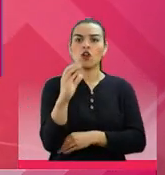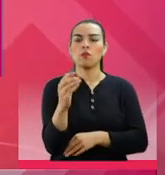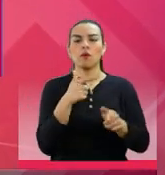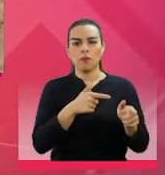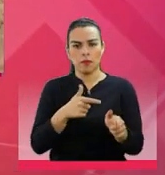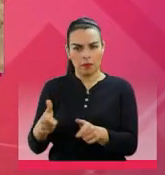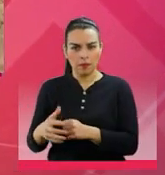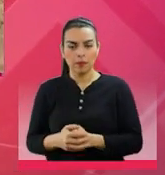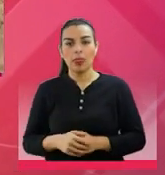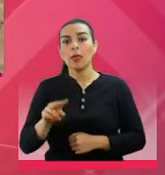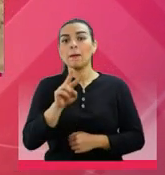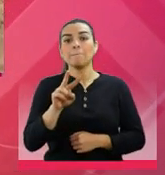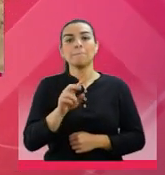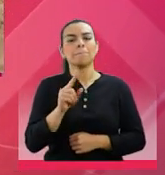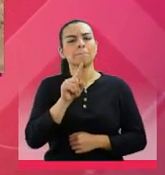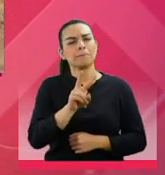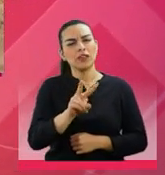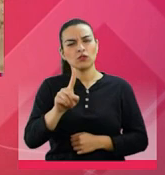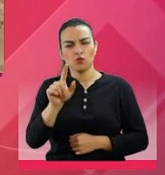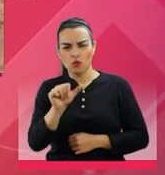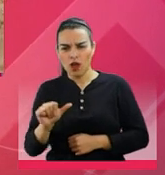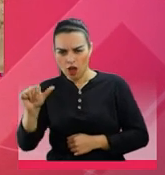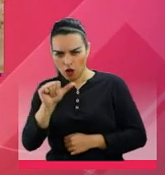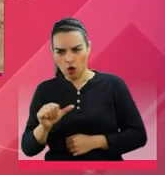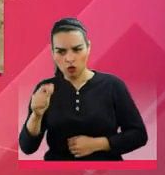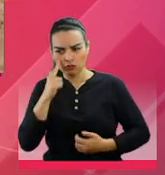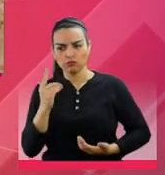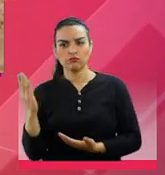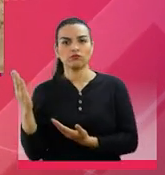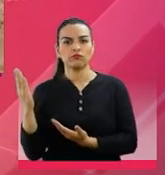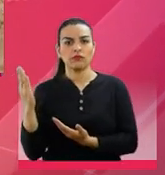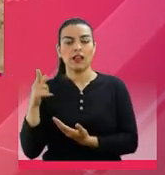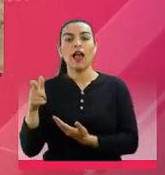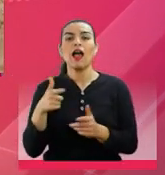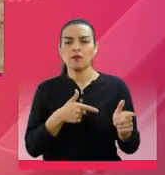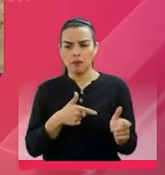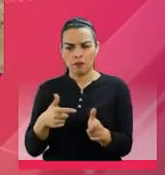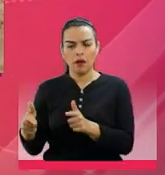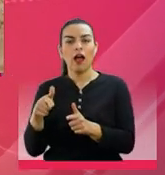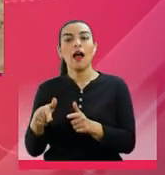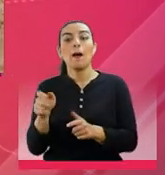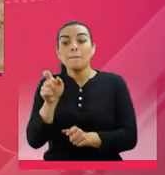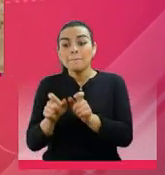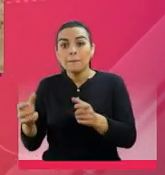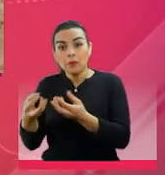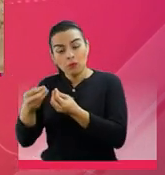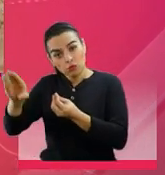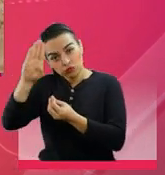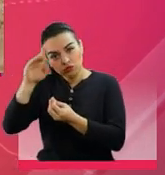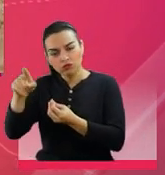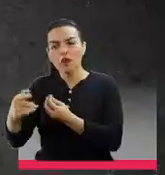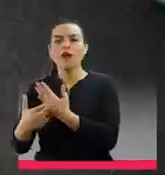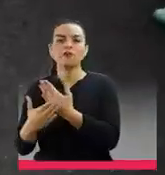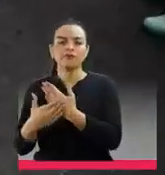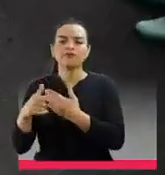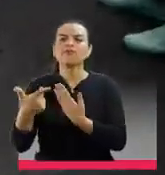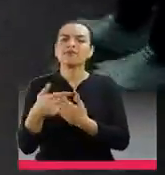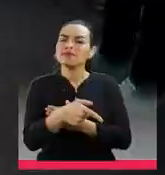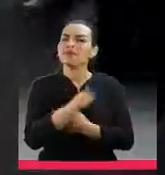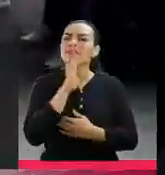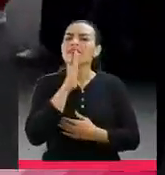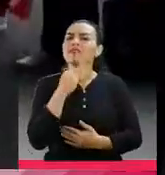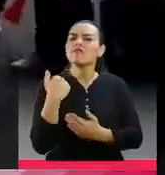6 personas fueron asesinadas en el Tambo, Cauca. Según las versiones de inteligencia de la policía, el responsable de esta masacre sería el grupo